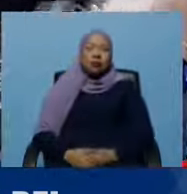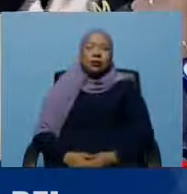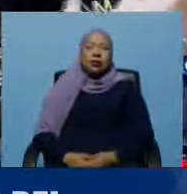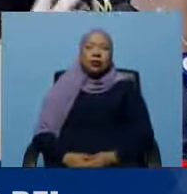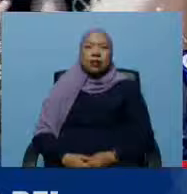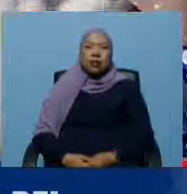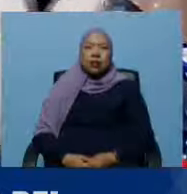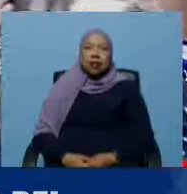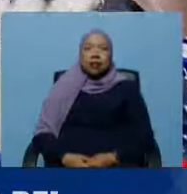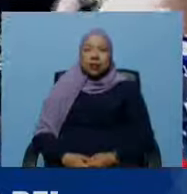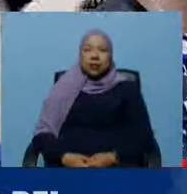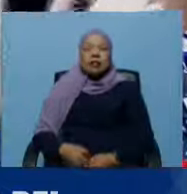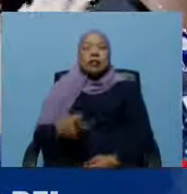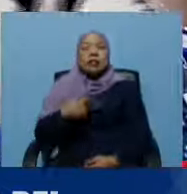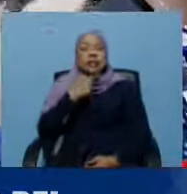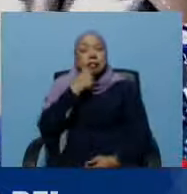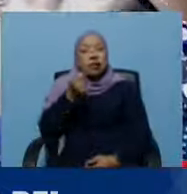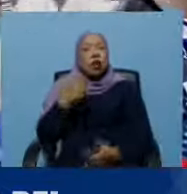economía sana.